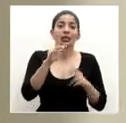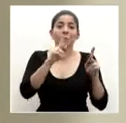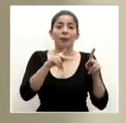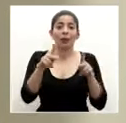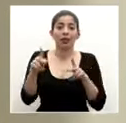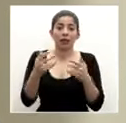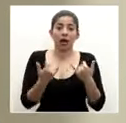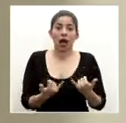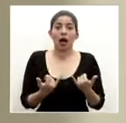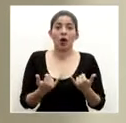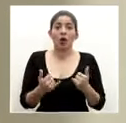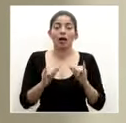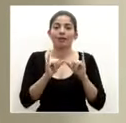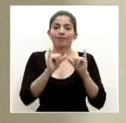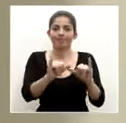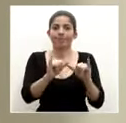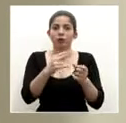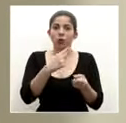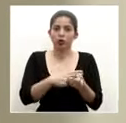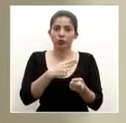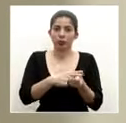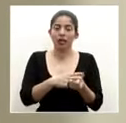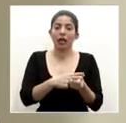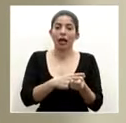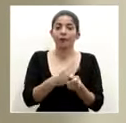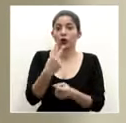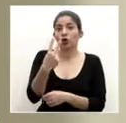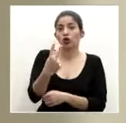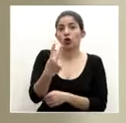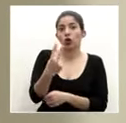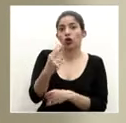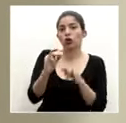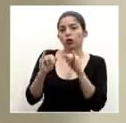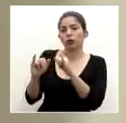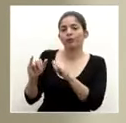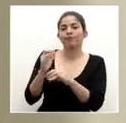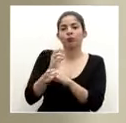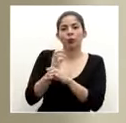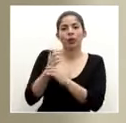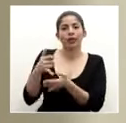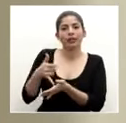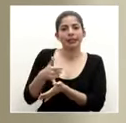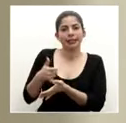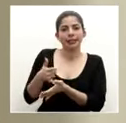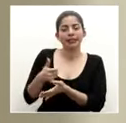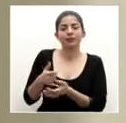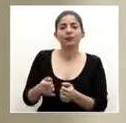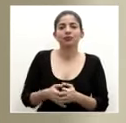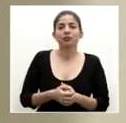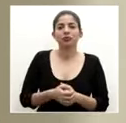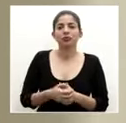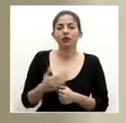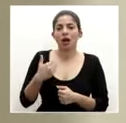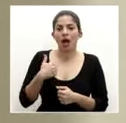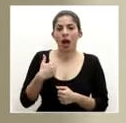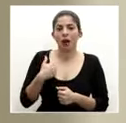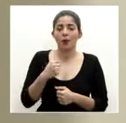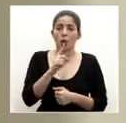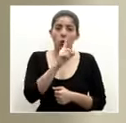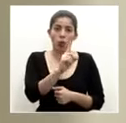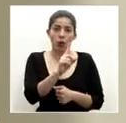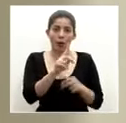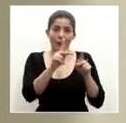encuentran a la fecha en condición de hospitalización. 2 de ellas están en cuidados intensivos. Tenemos una